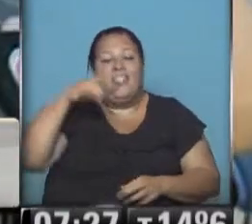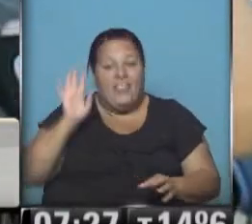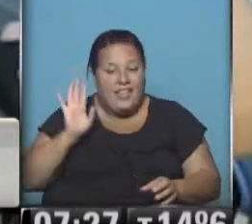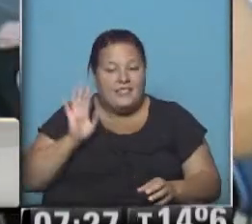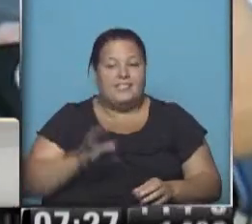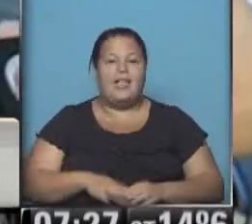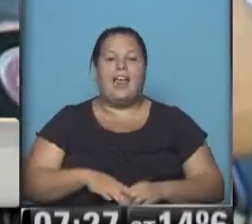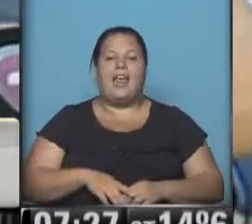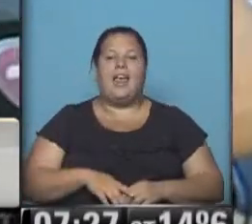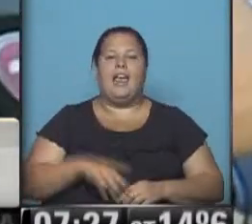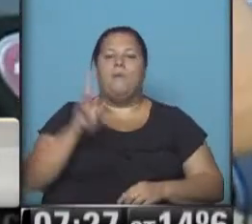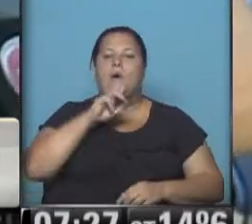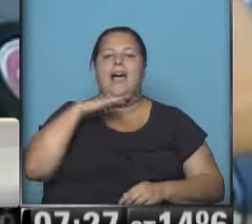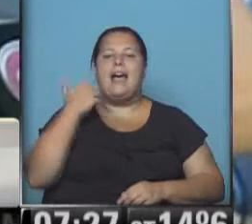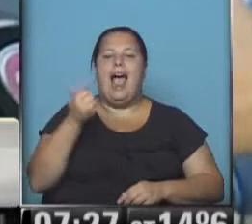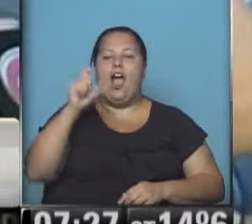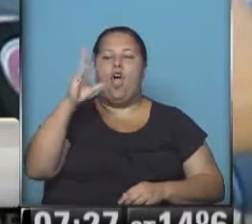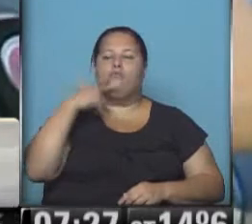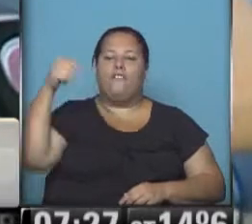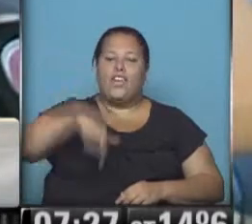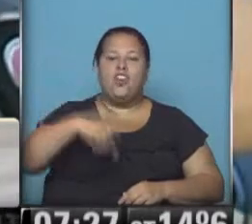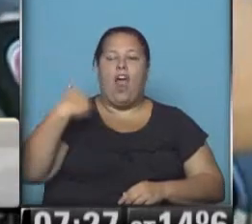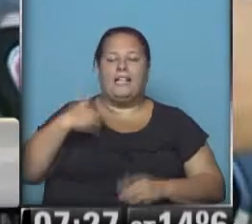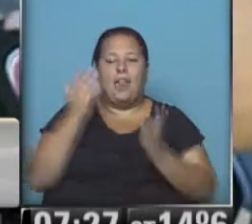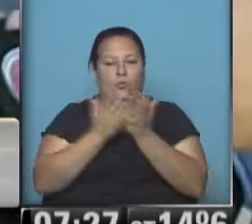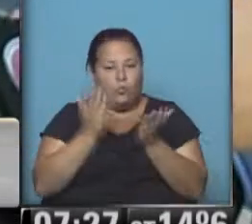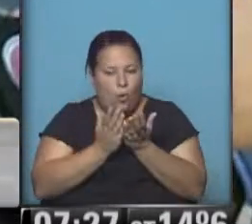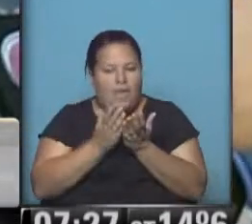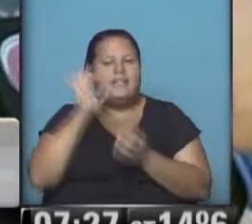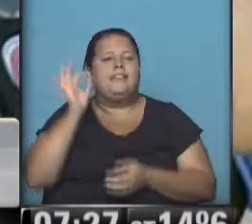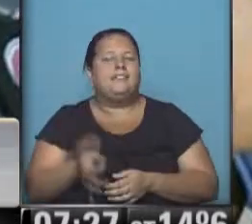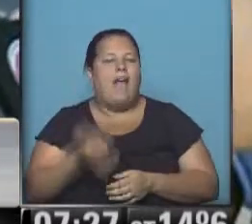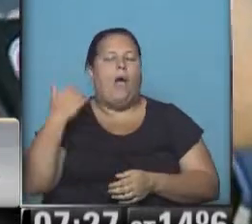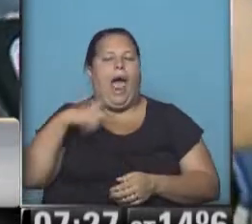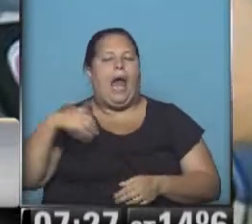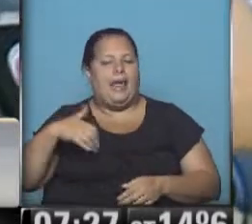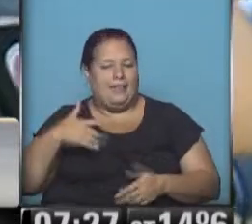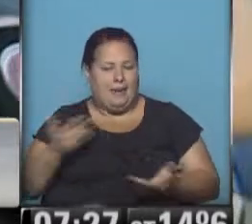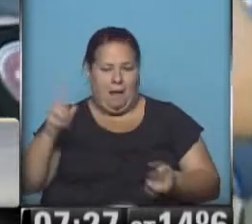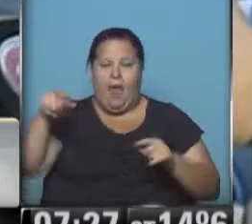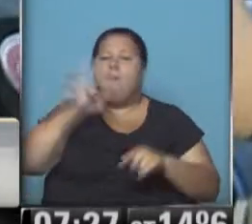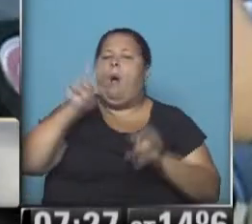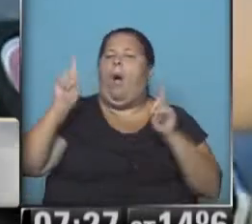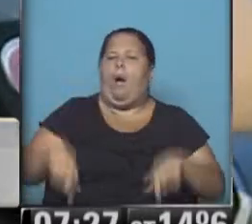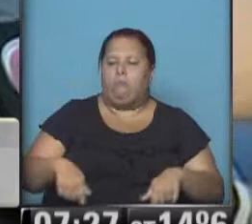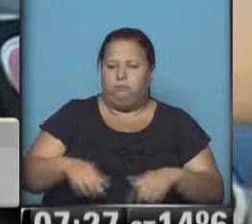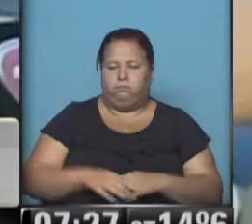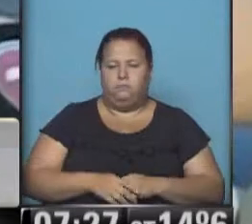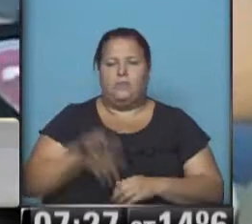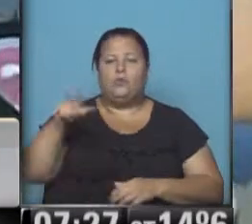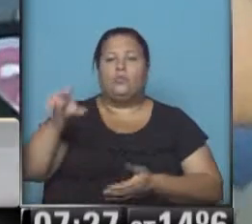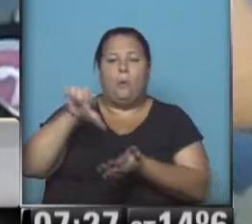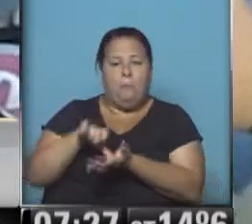la señora Jacobson ha estado en la Argentina estudiando y que conoce mucho la Argentina, pero no sabe que su